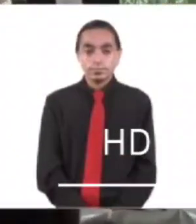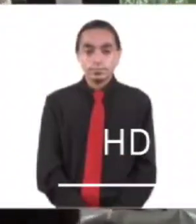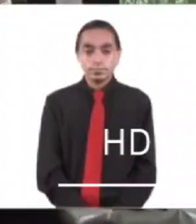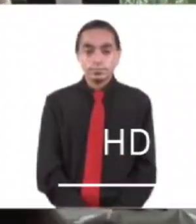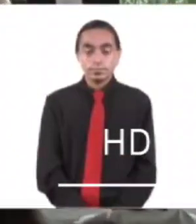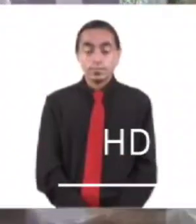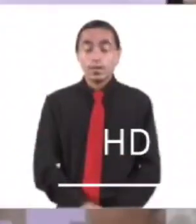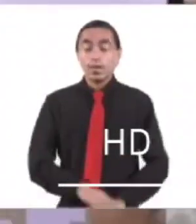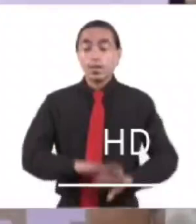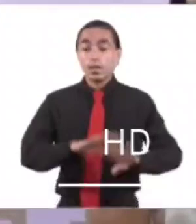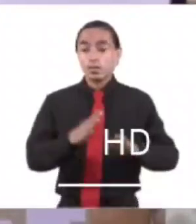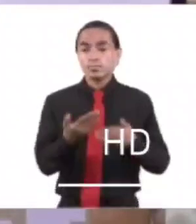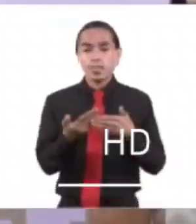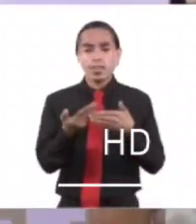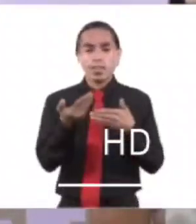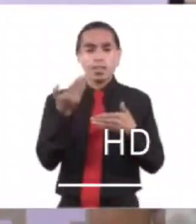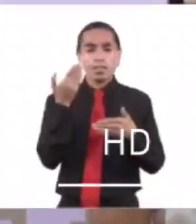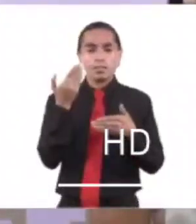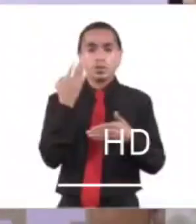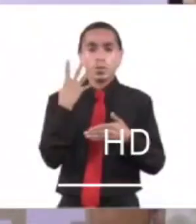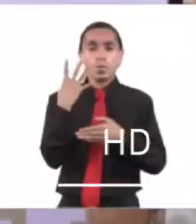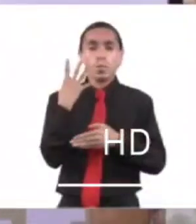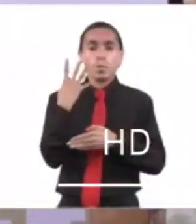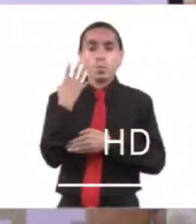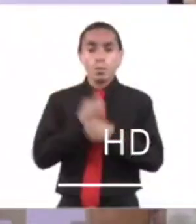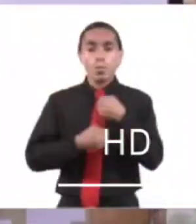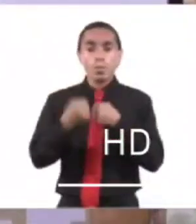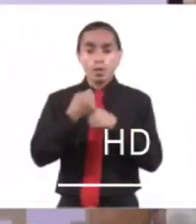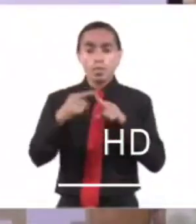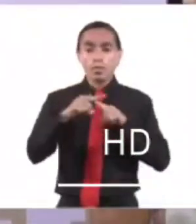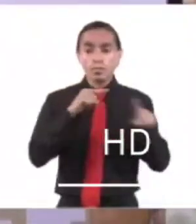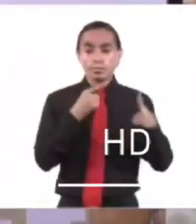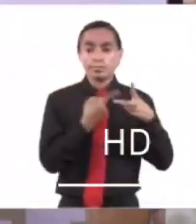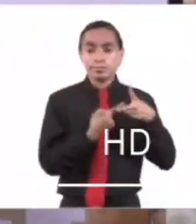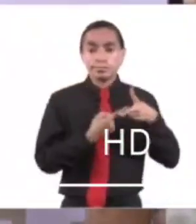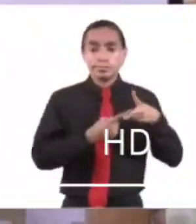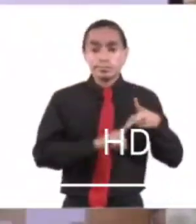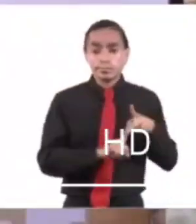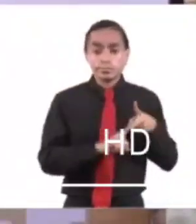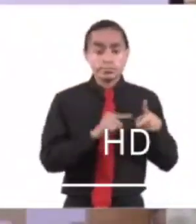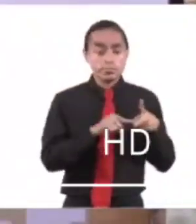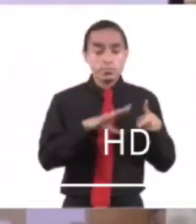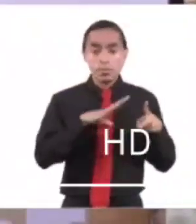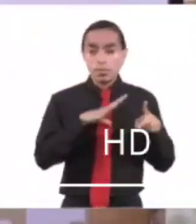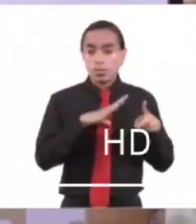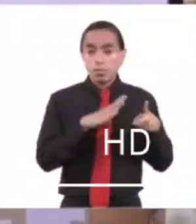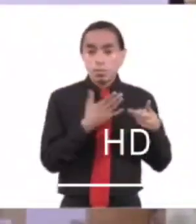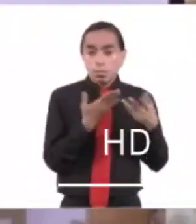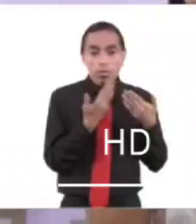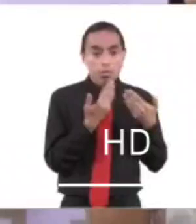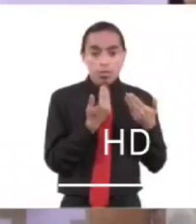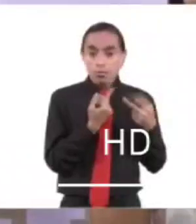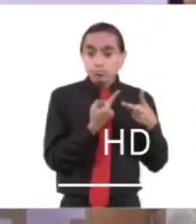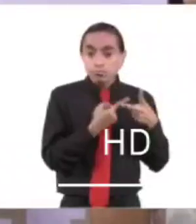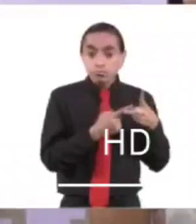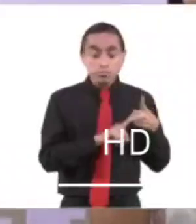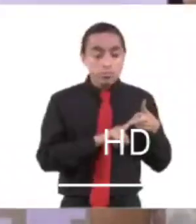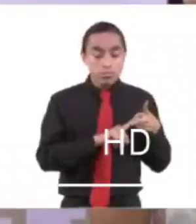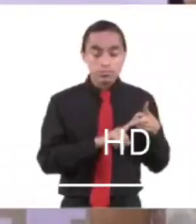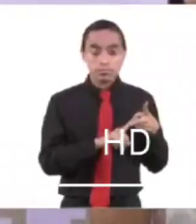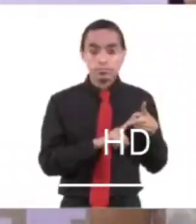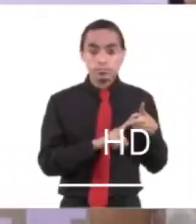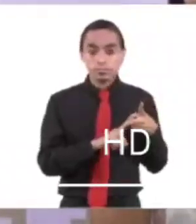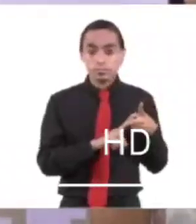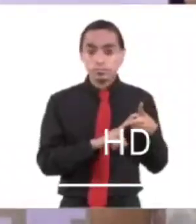Que empezó hace 4 años y medio con 0 pilares, con